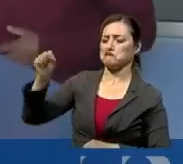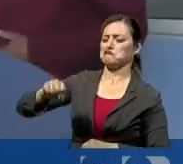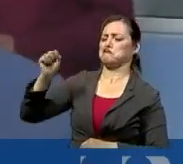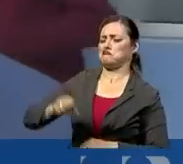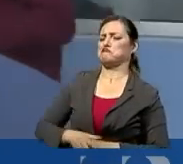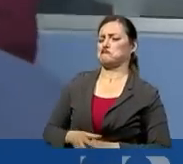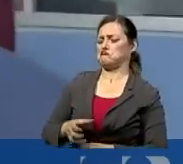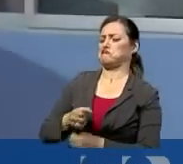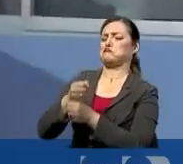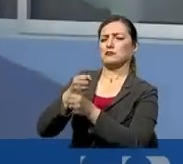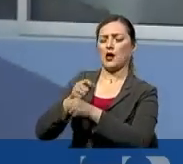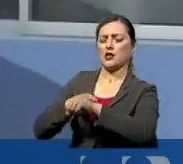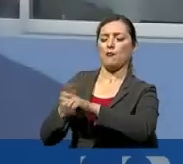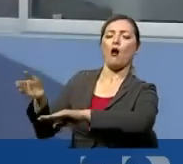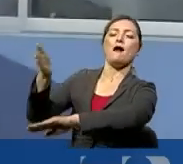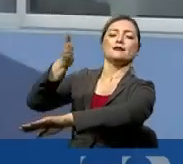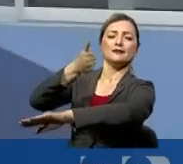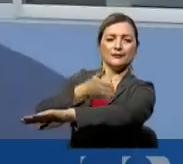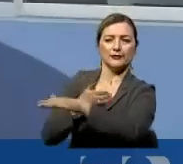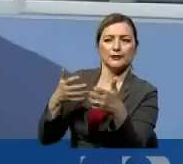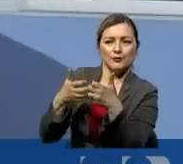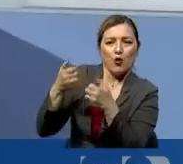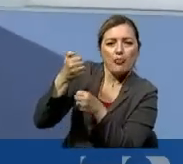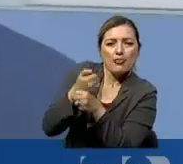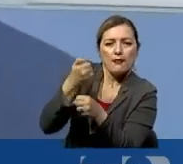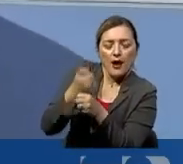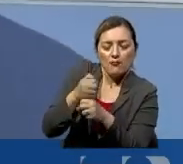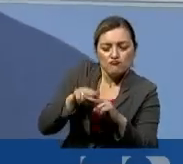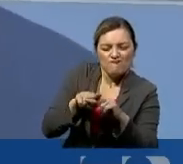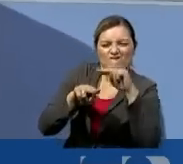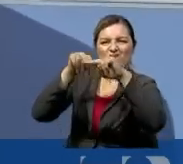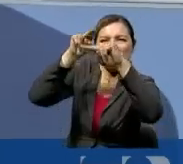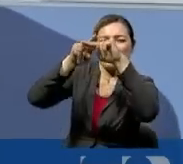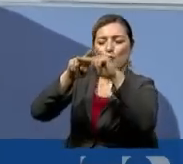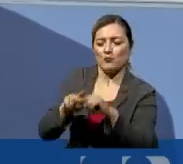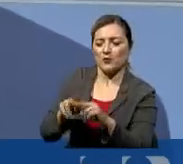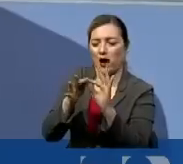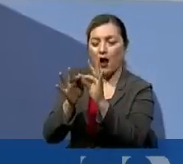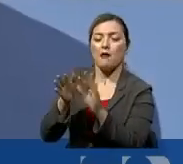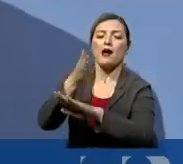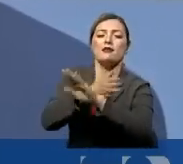tiempo. Nuestros equipos han trabajado en